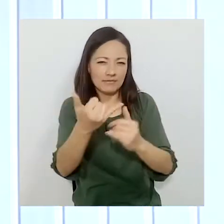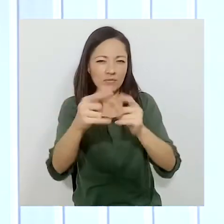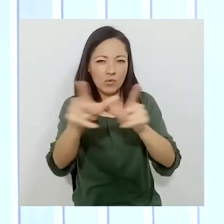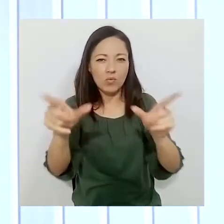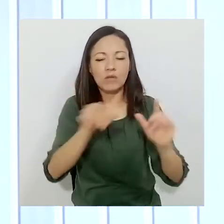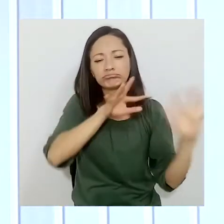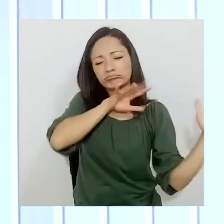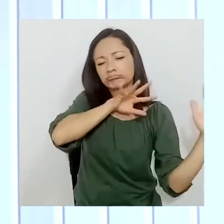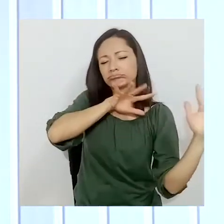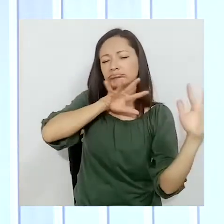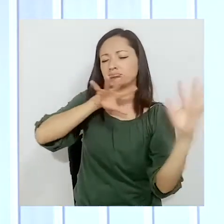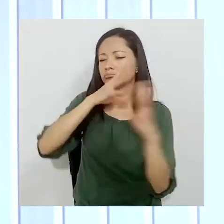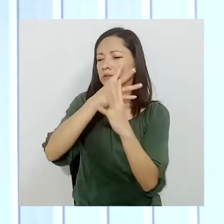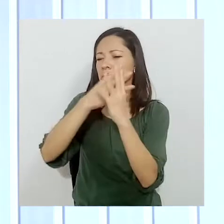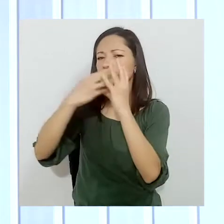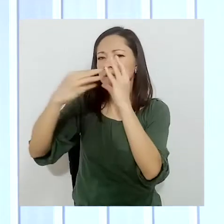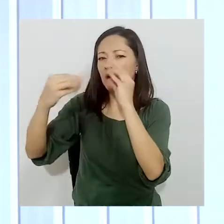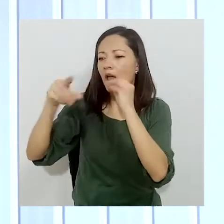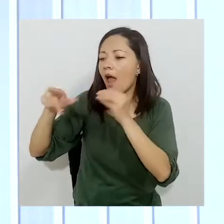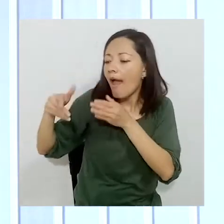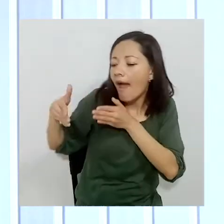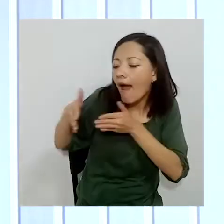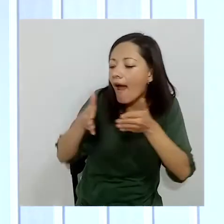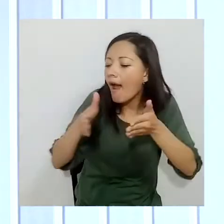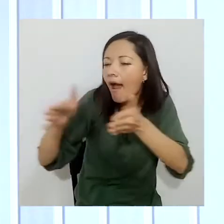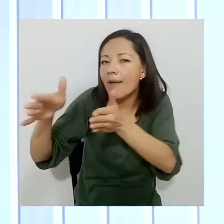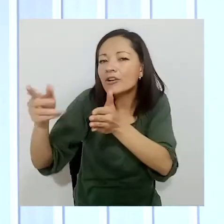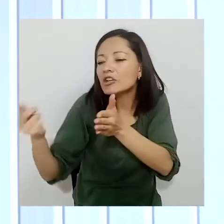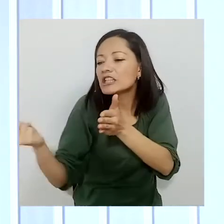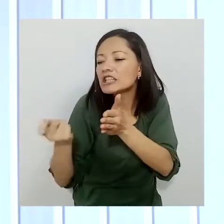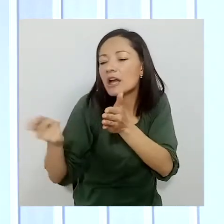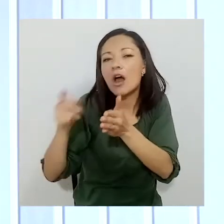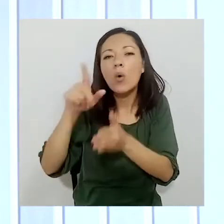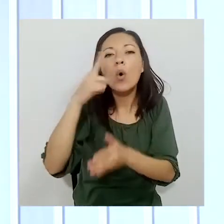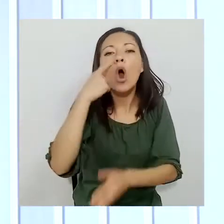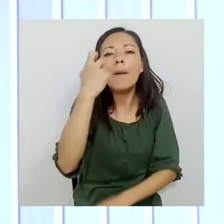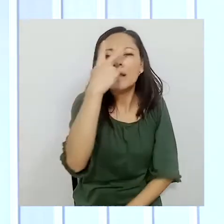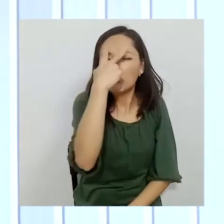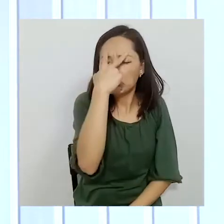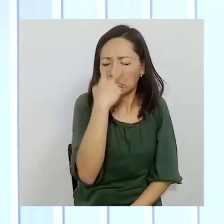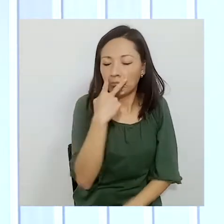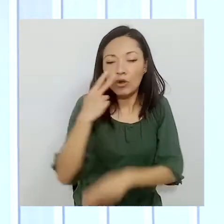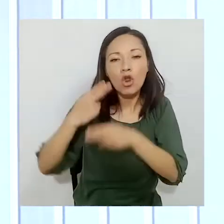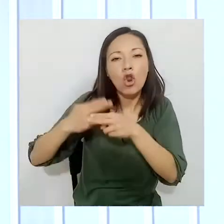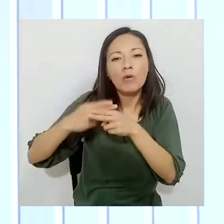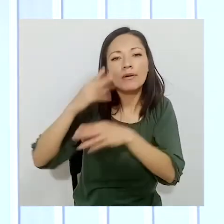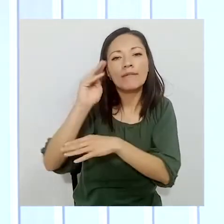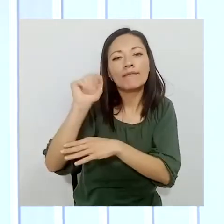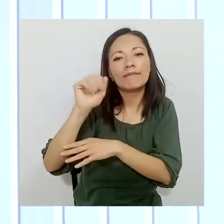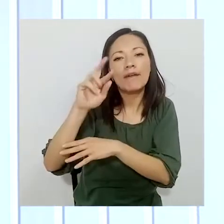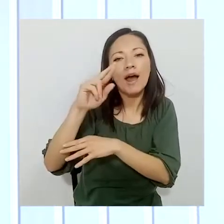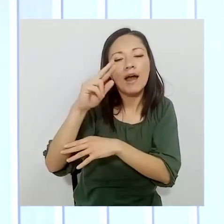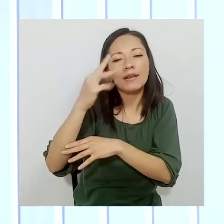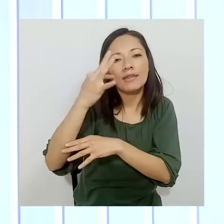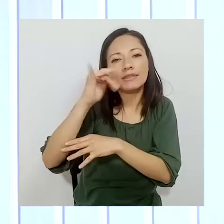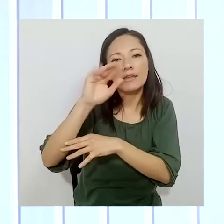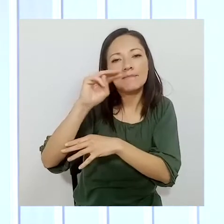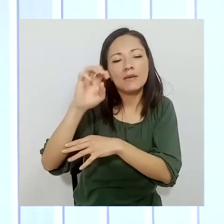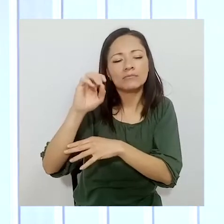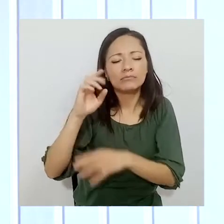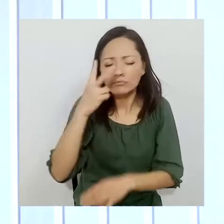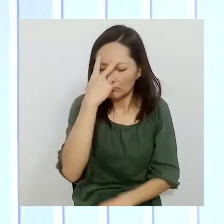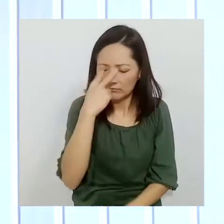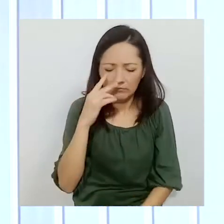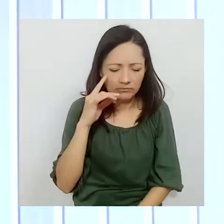Timeo, estaba sentado junto al camino mendigando. Y oyendo que era Jesús Nazareno, comenzó a